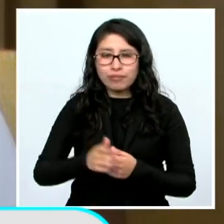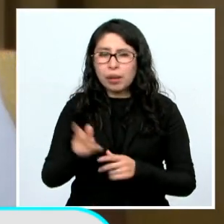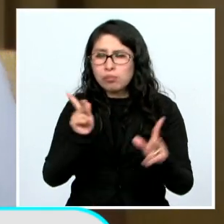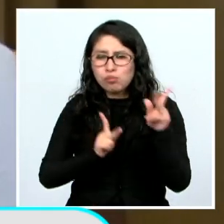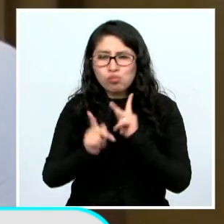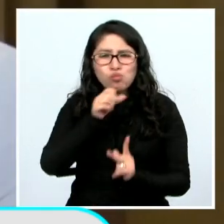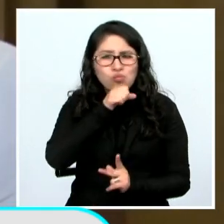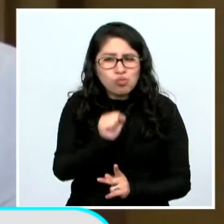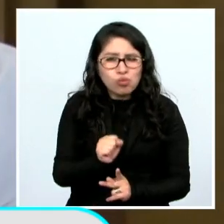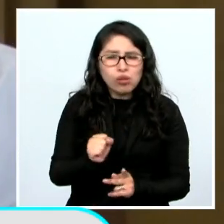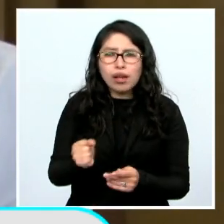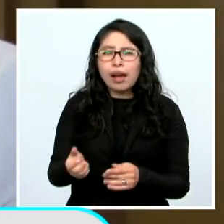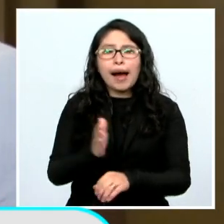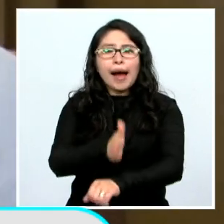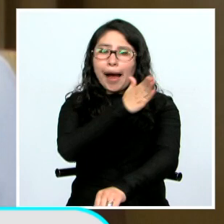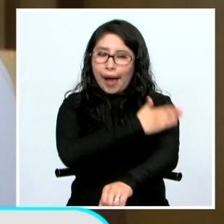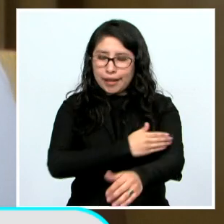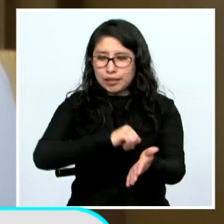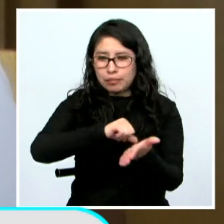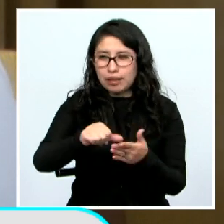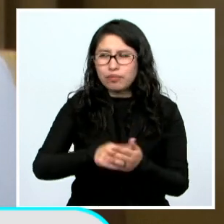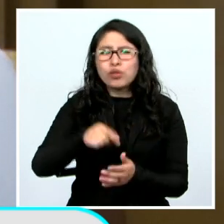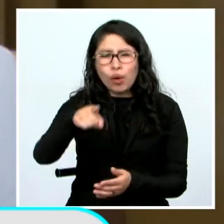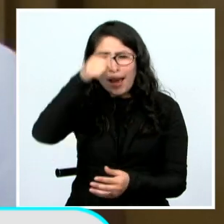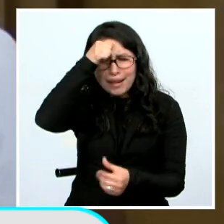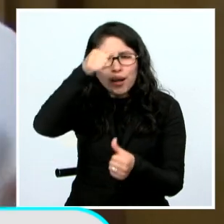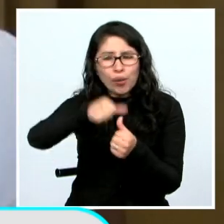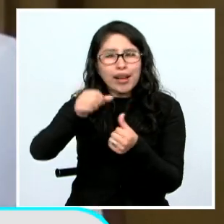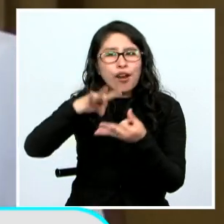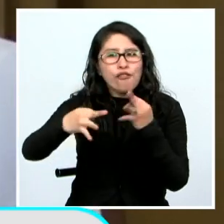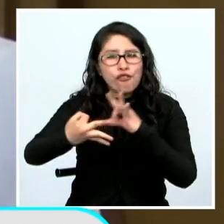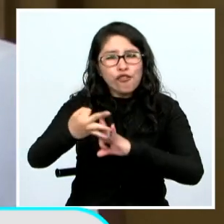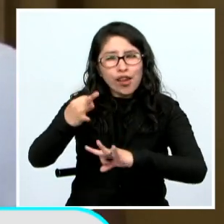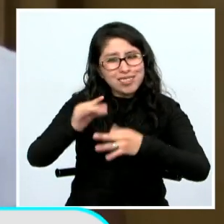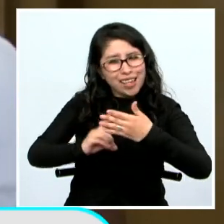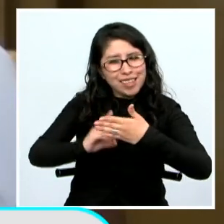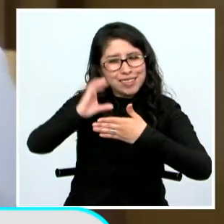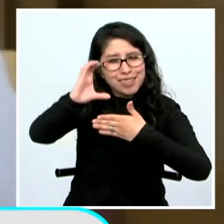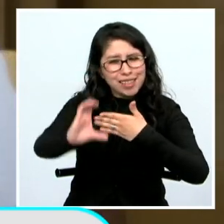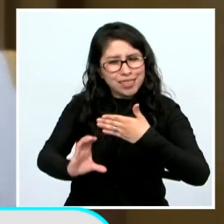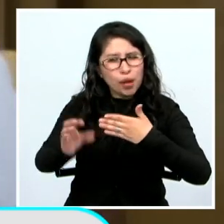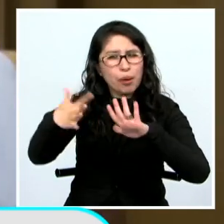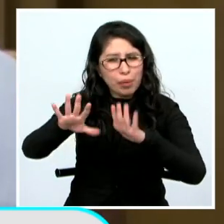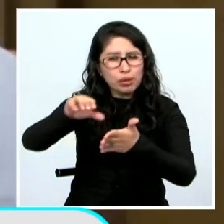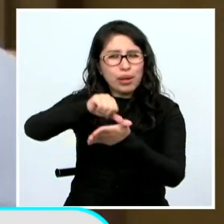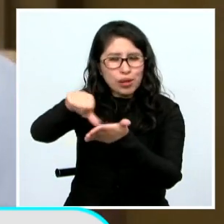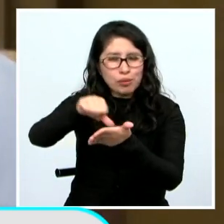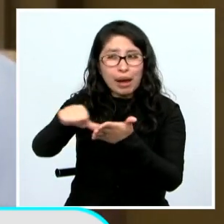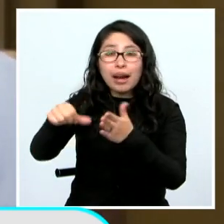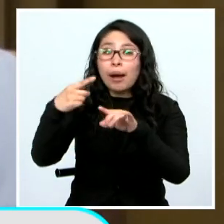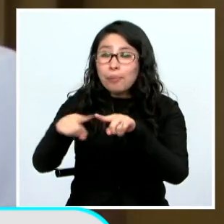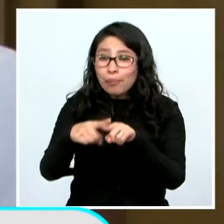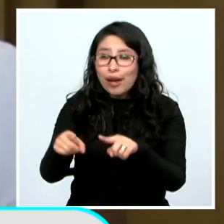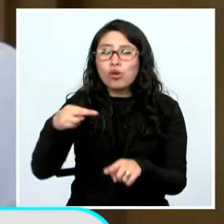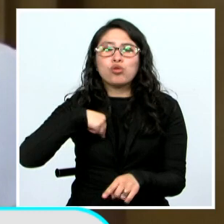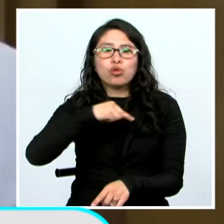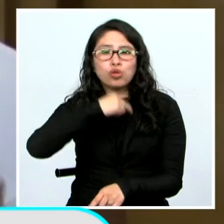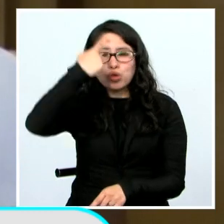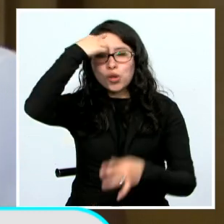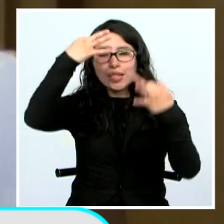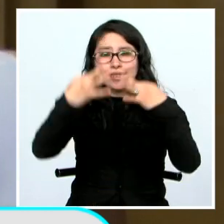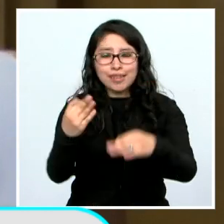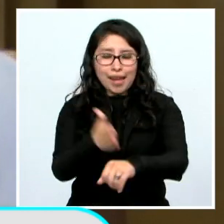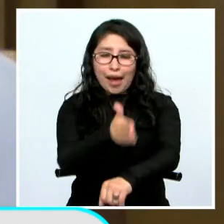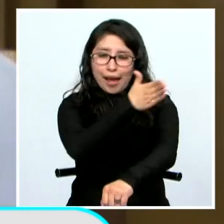dignidad el aguinaldo que reciben cada fin de año. Seguro. Porque es el momento de que las familias necesitan y nosotros eso es